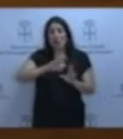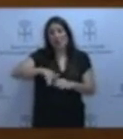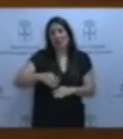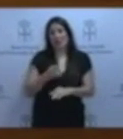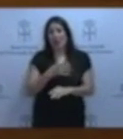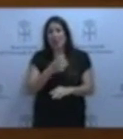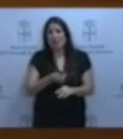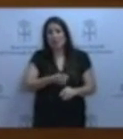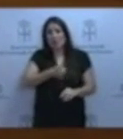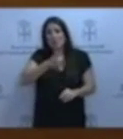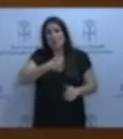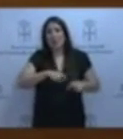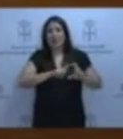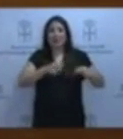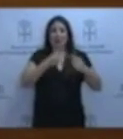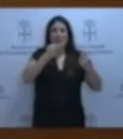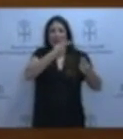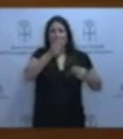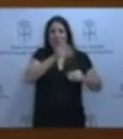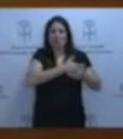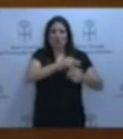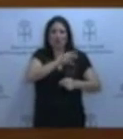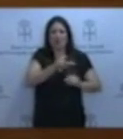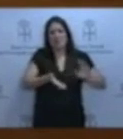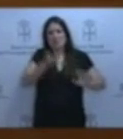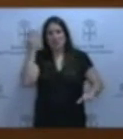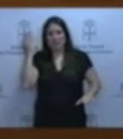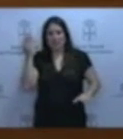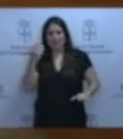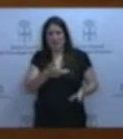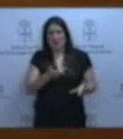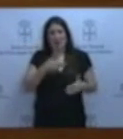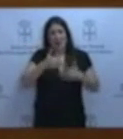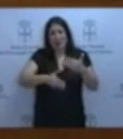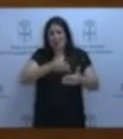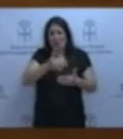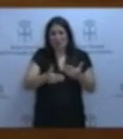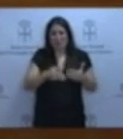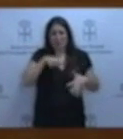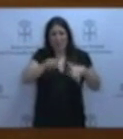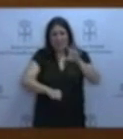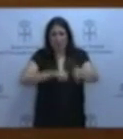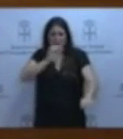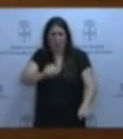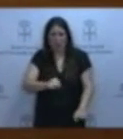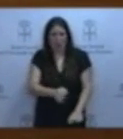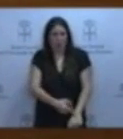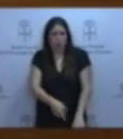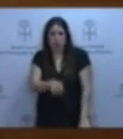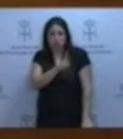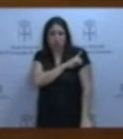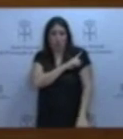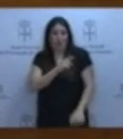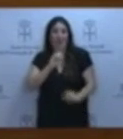de una entidad pública de más de 100 millones de euros. Caían como moscas en los procesos de expropiación, me comentaba una ex trabajadora de